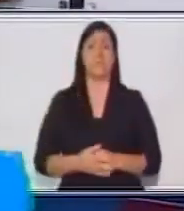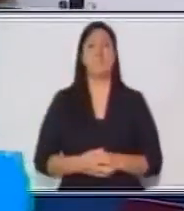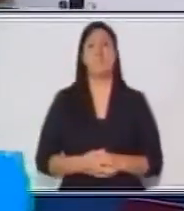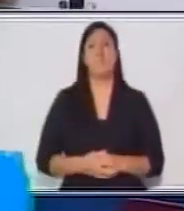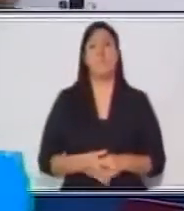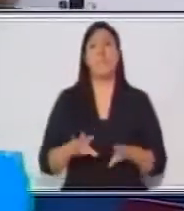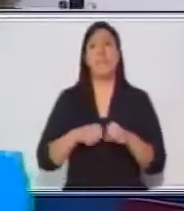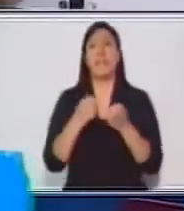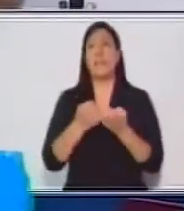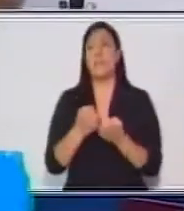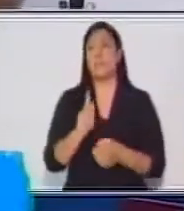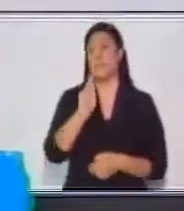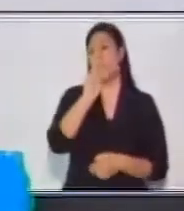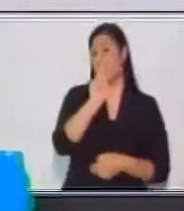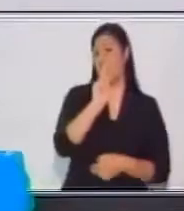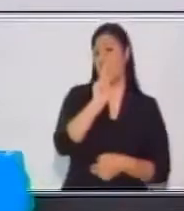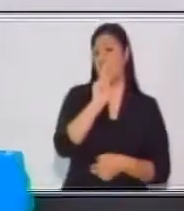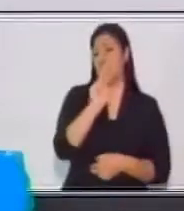a 6